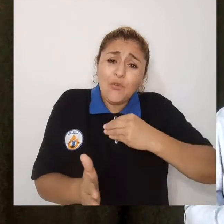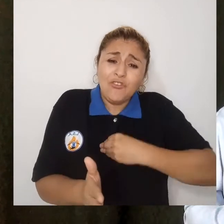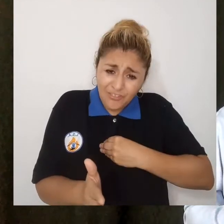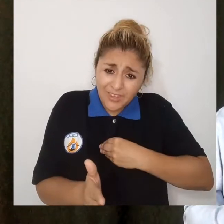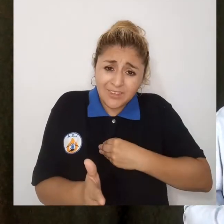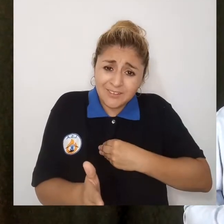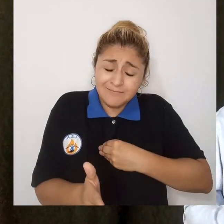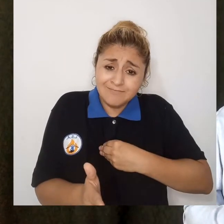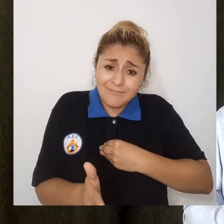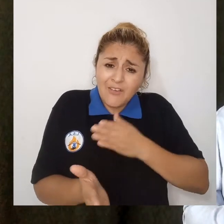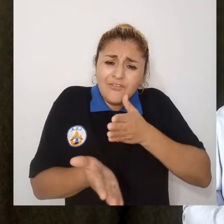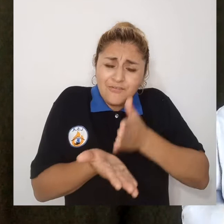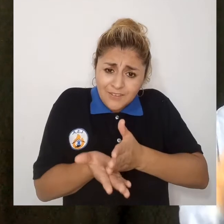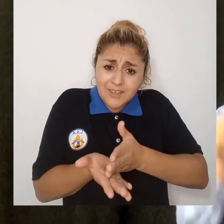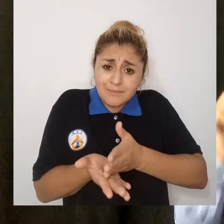fe